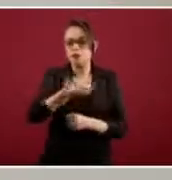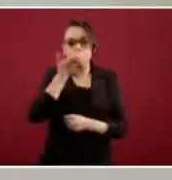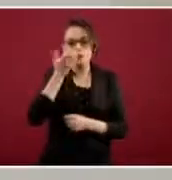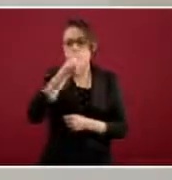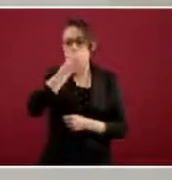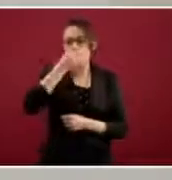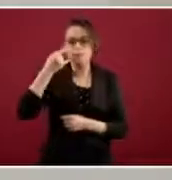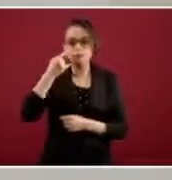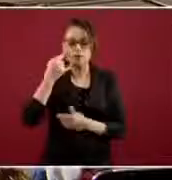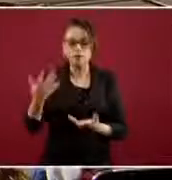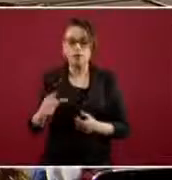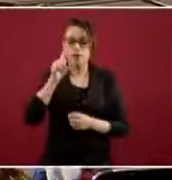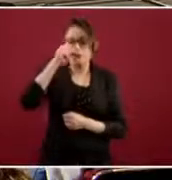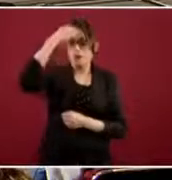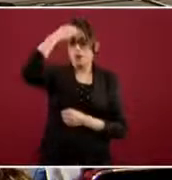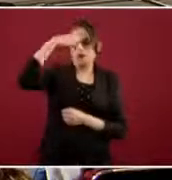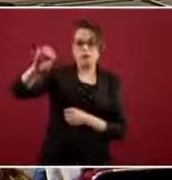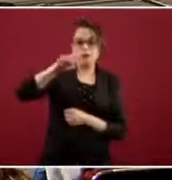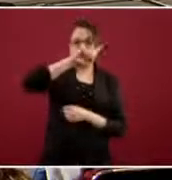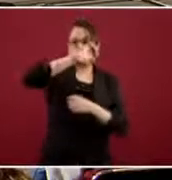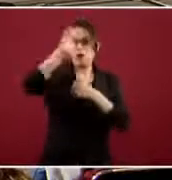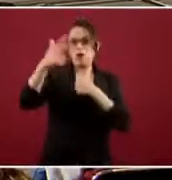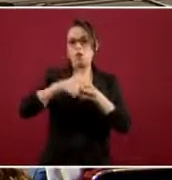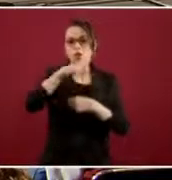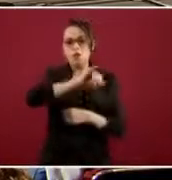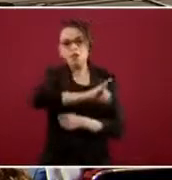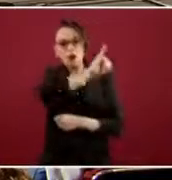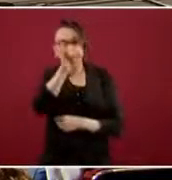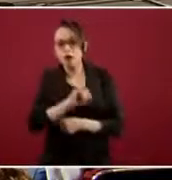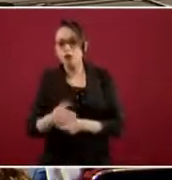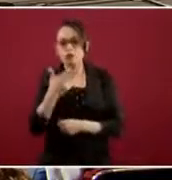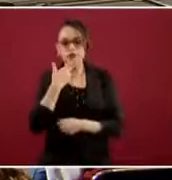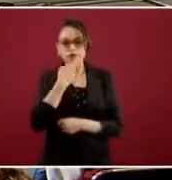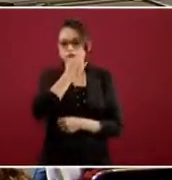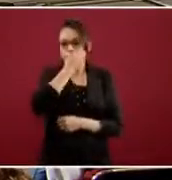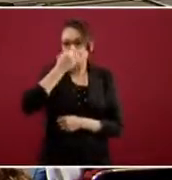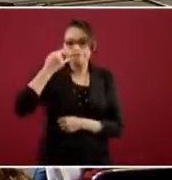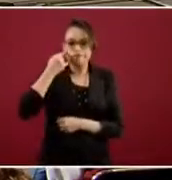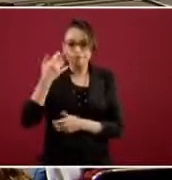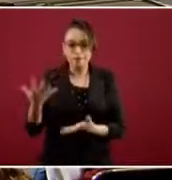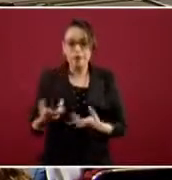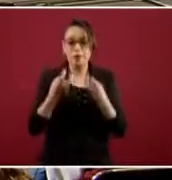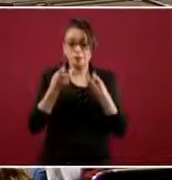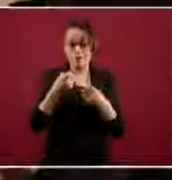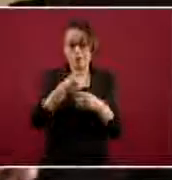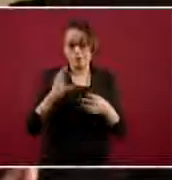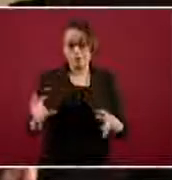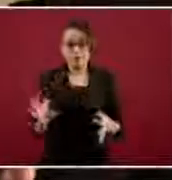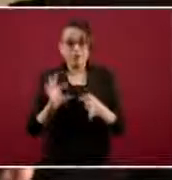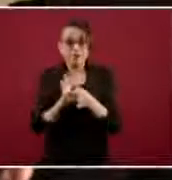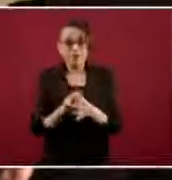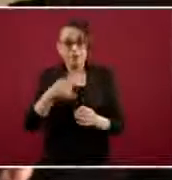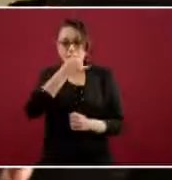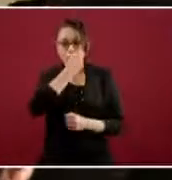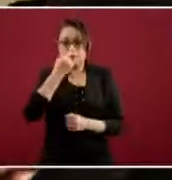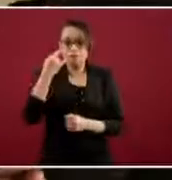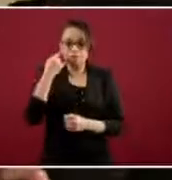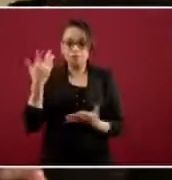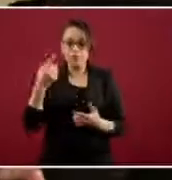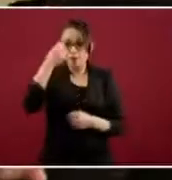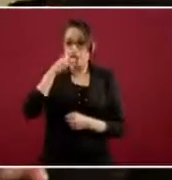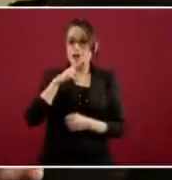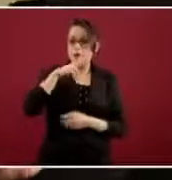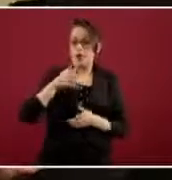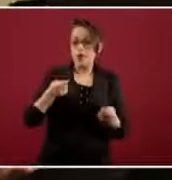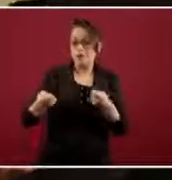han usado y por lo tanto se intenta hacer esta relación entre mascarillas y mejor control. Pero es